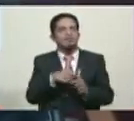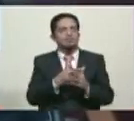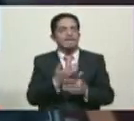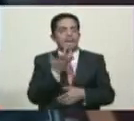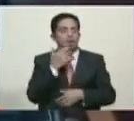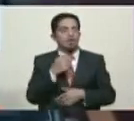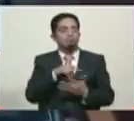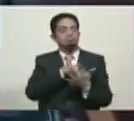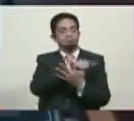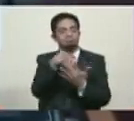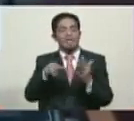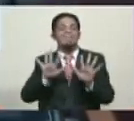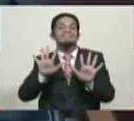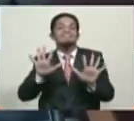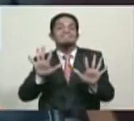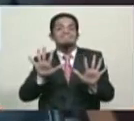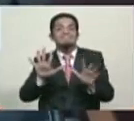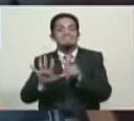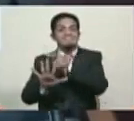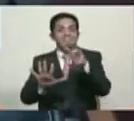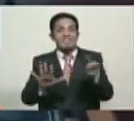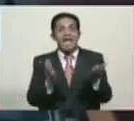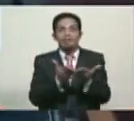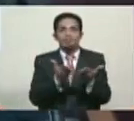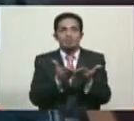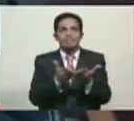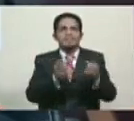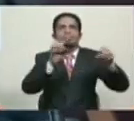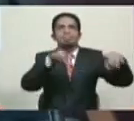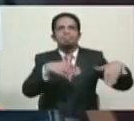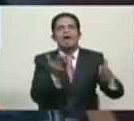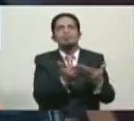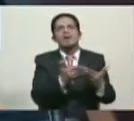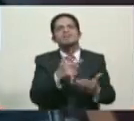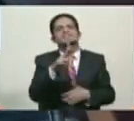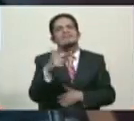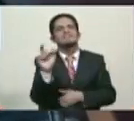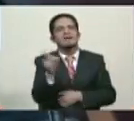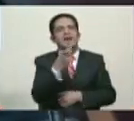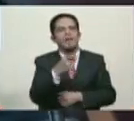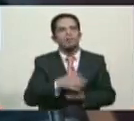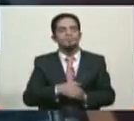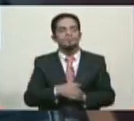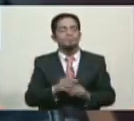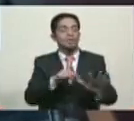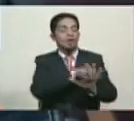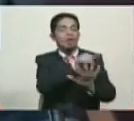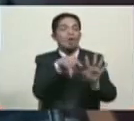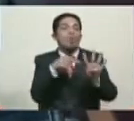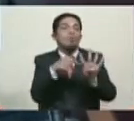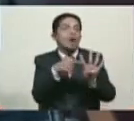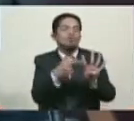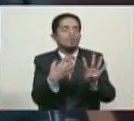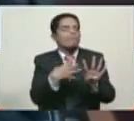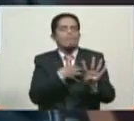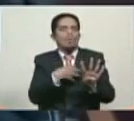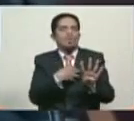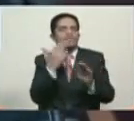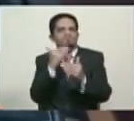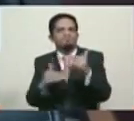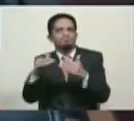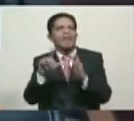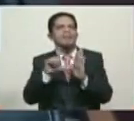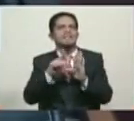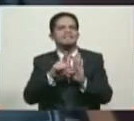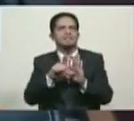1 de cada 10 estudiantes abandonaba la escuela en tercer grado. 4 de cada 10 estudiantes no llegaba al séptimo grado.